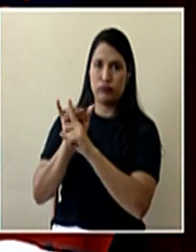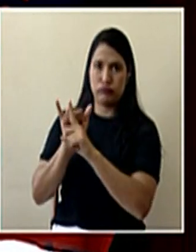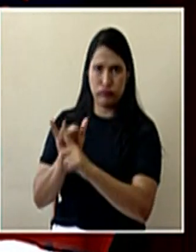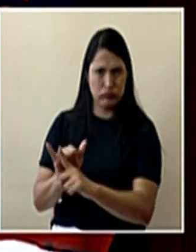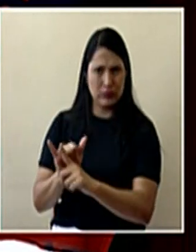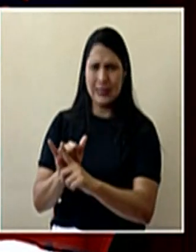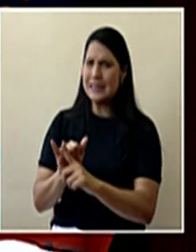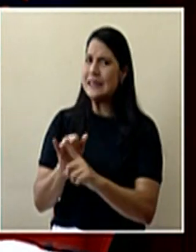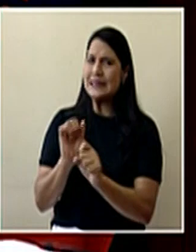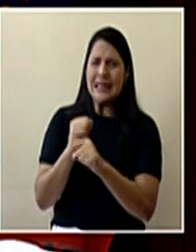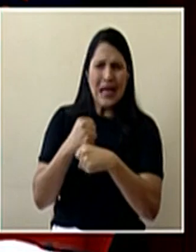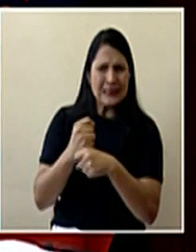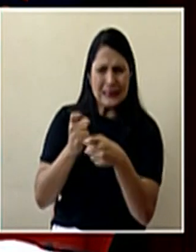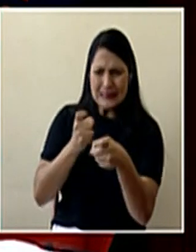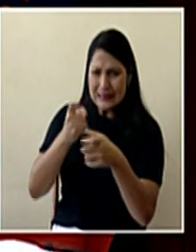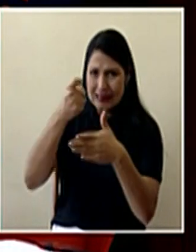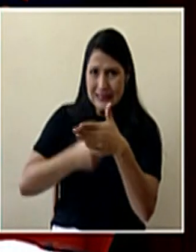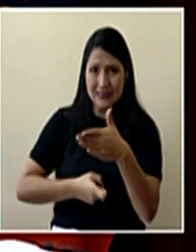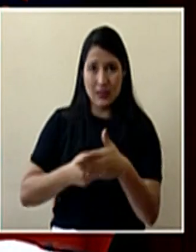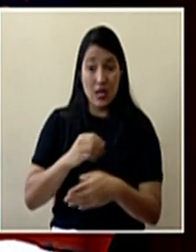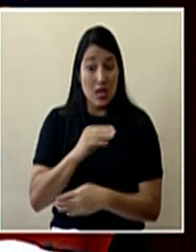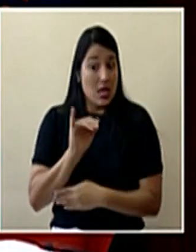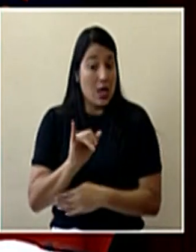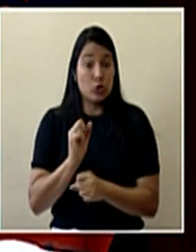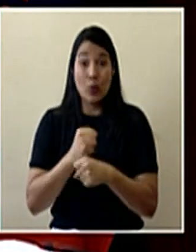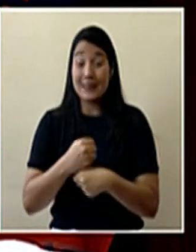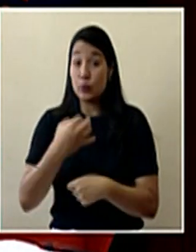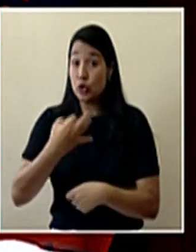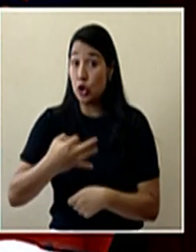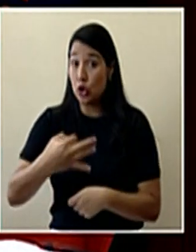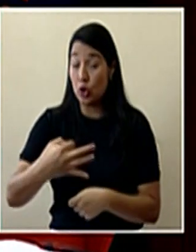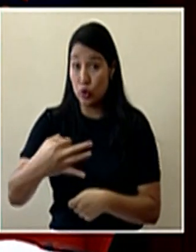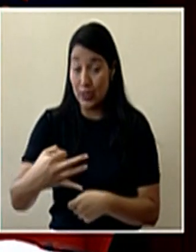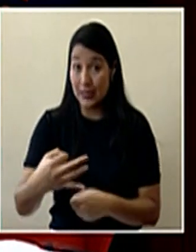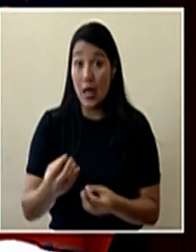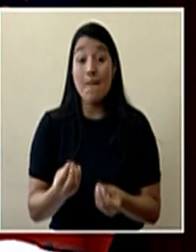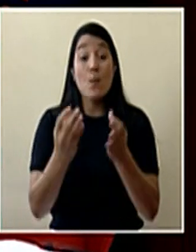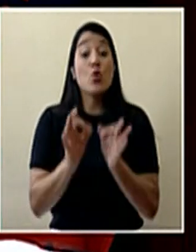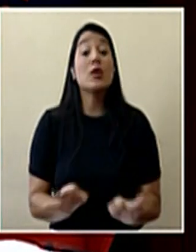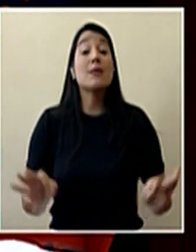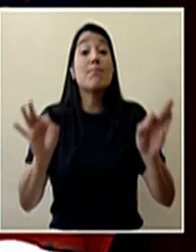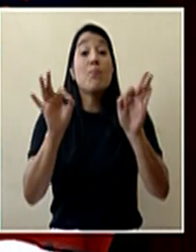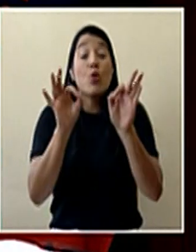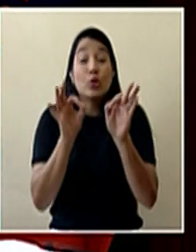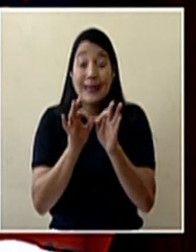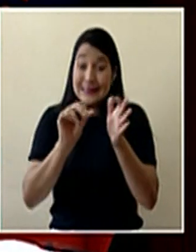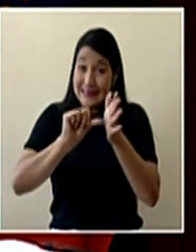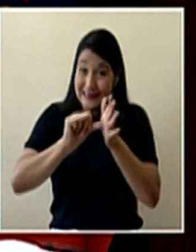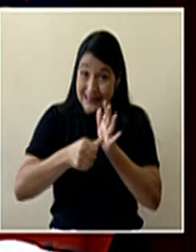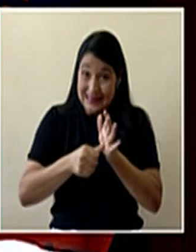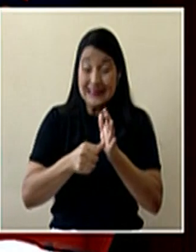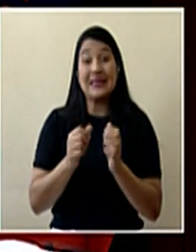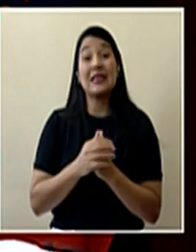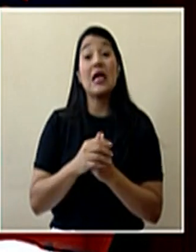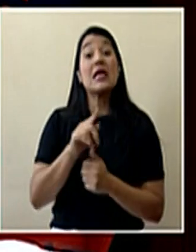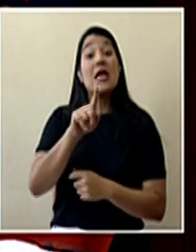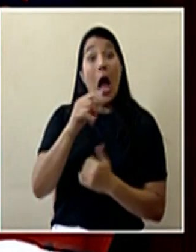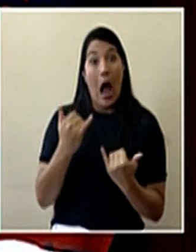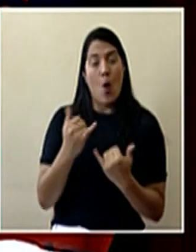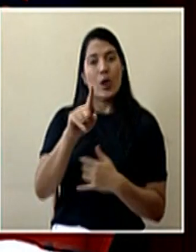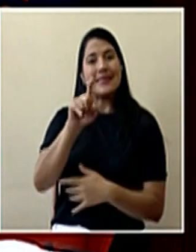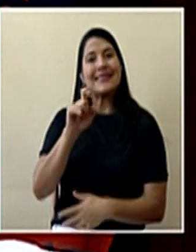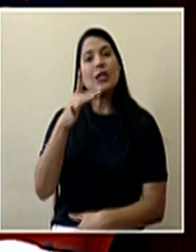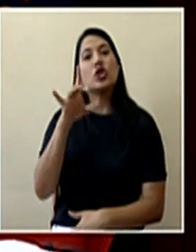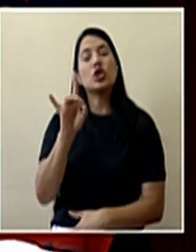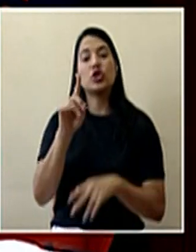Salud. Y es lo que estamos realizando todos los días. Aquí es importante recalcar que de estos 118 funcionarios, en